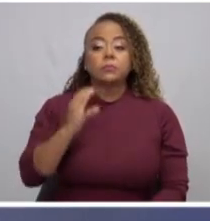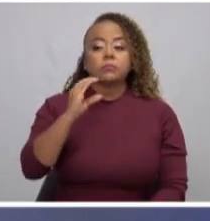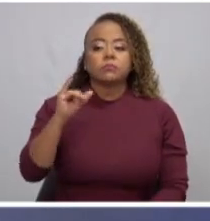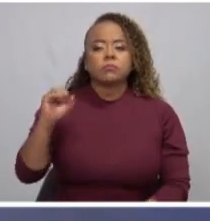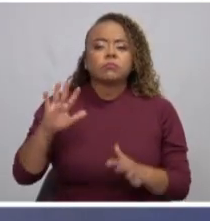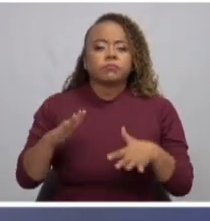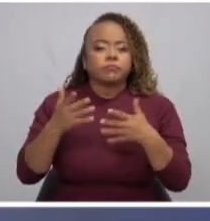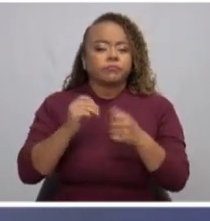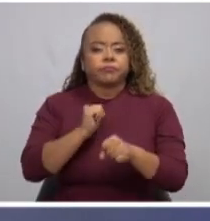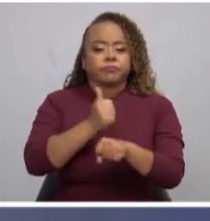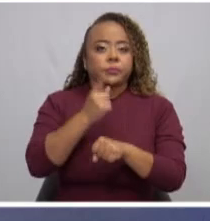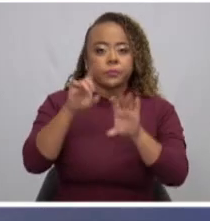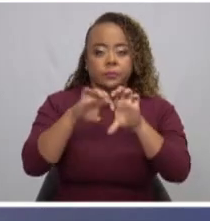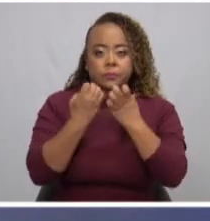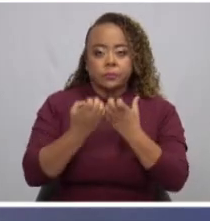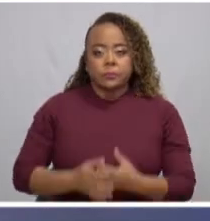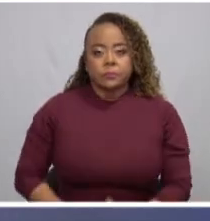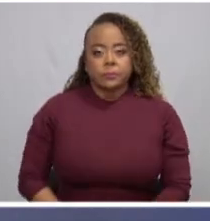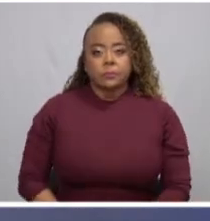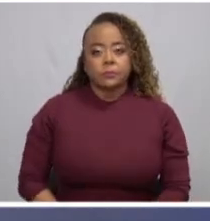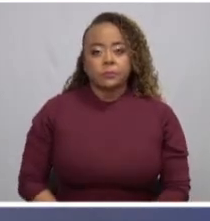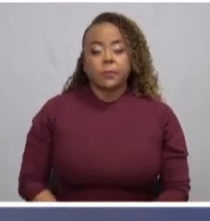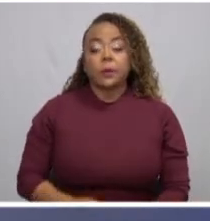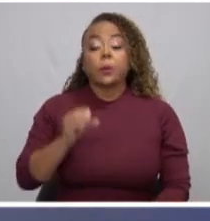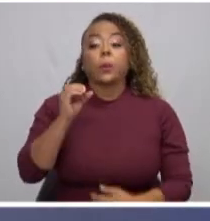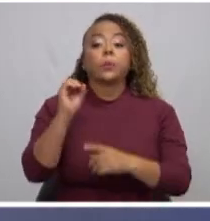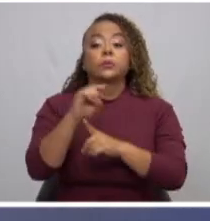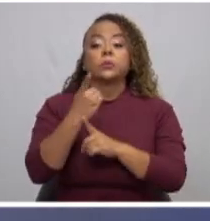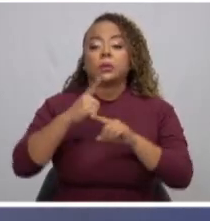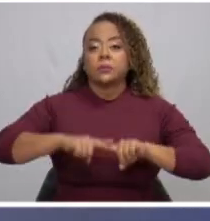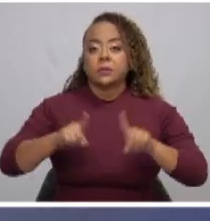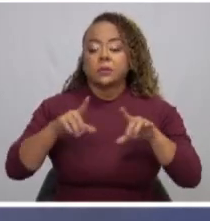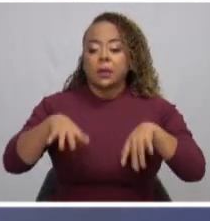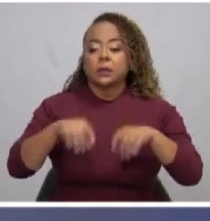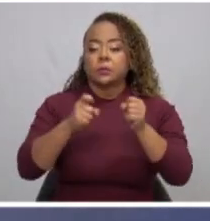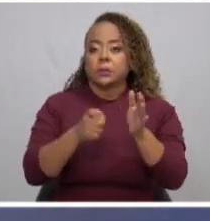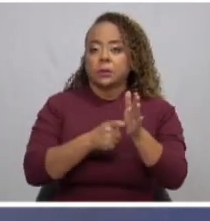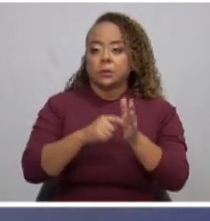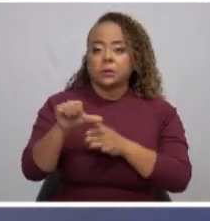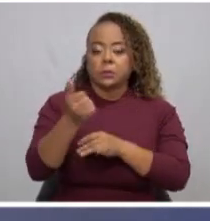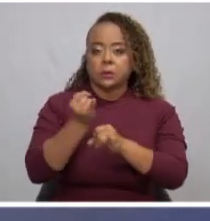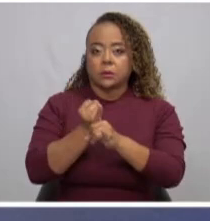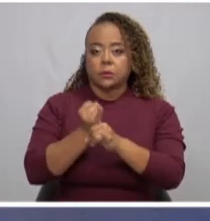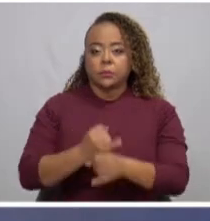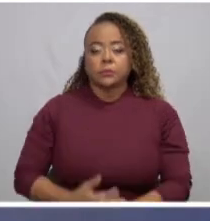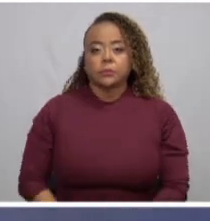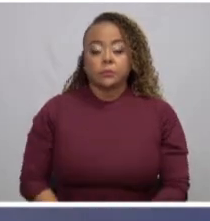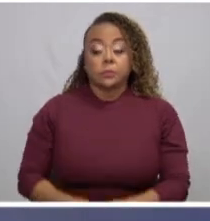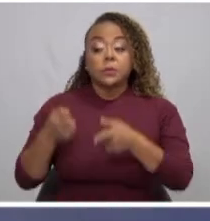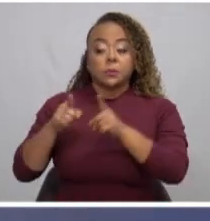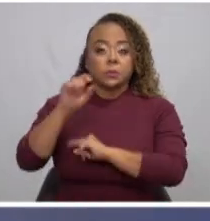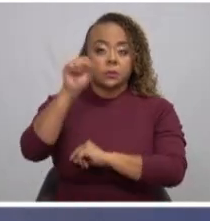determina que un equipo o una sociedad diferente asuma la deuda de otra institución que le pasó a